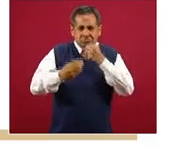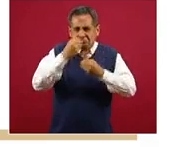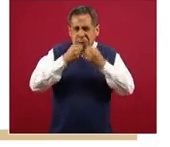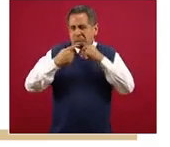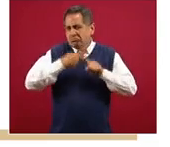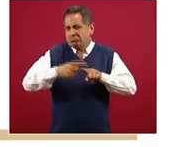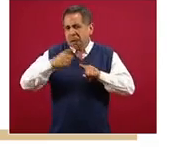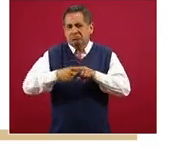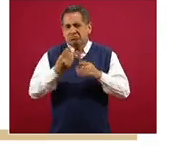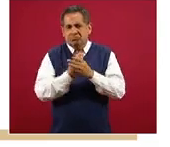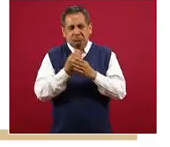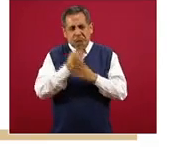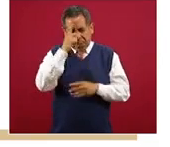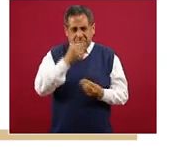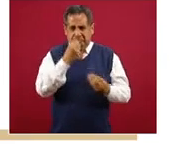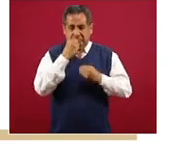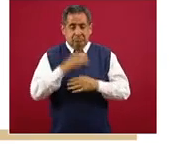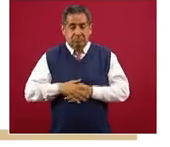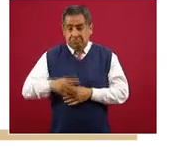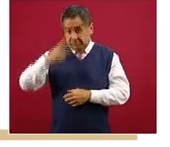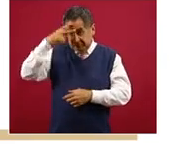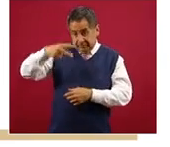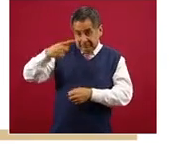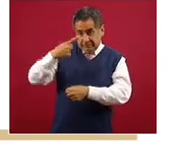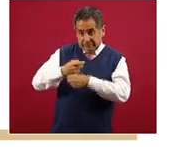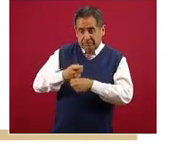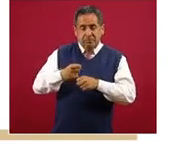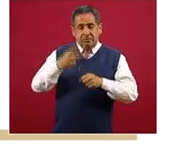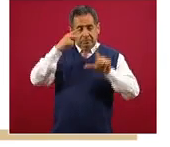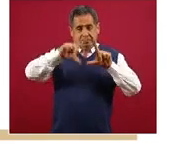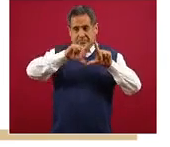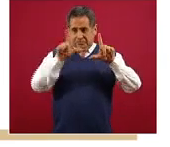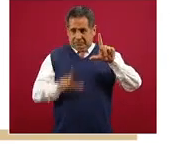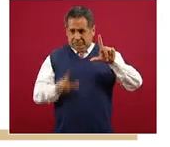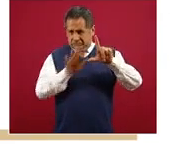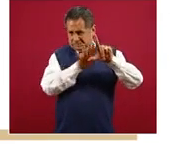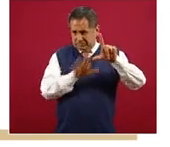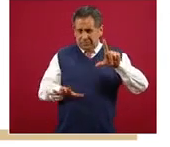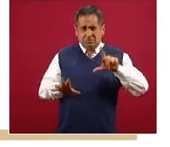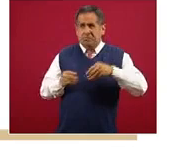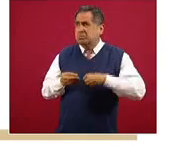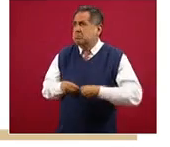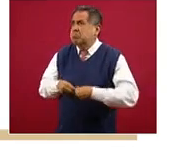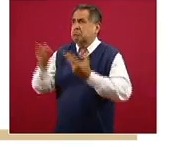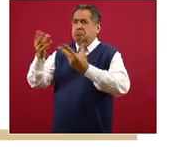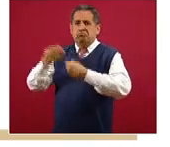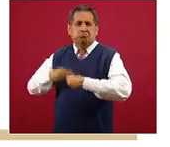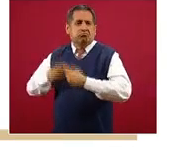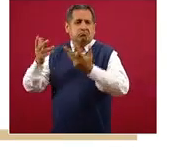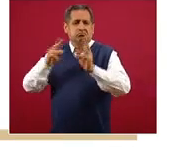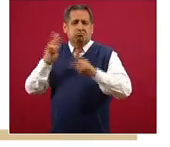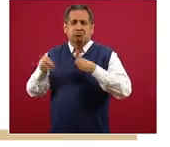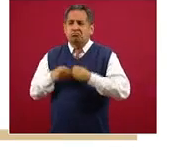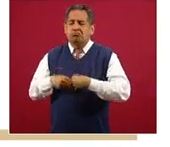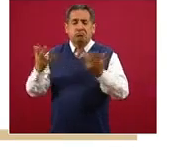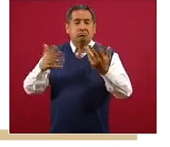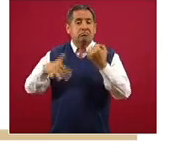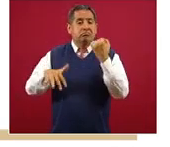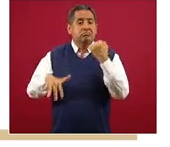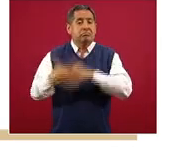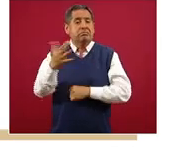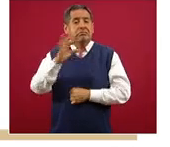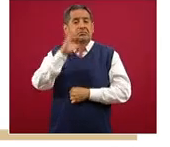de especies alimentarias. México, Mesoamérica, ha proveído al mundo más del 15% de